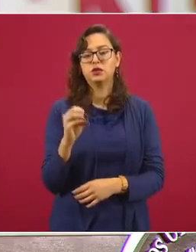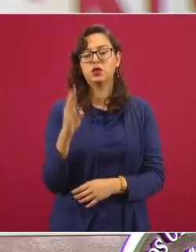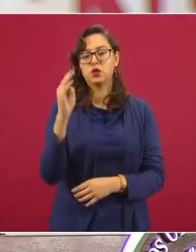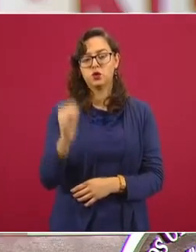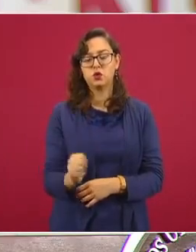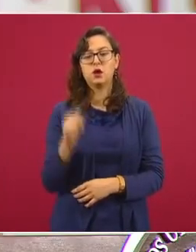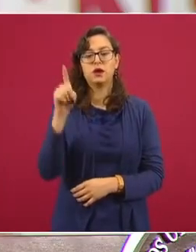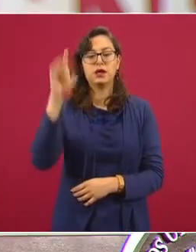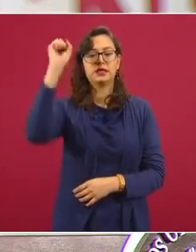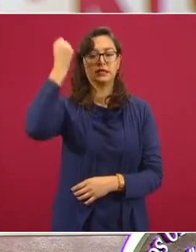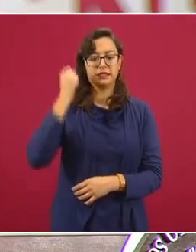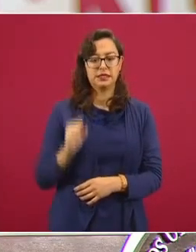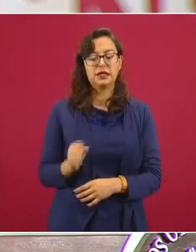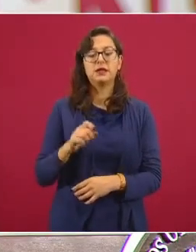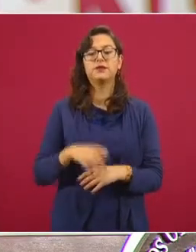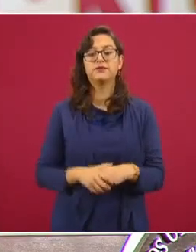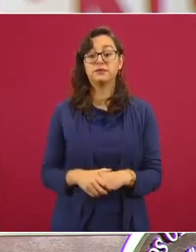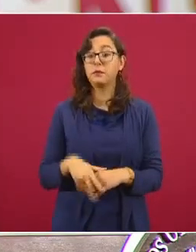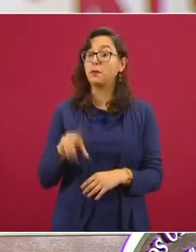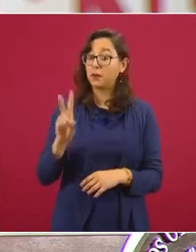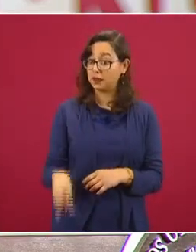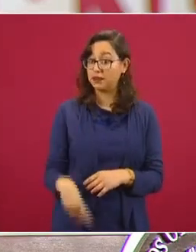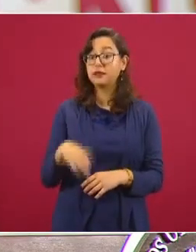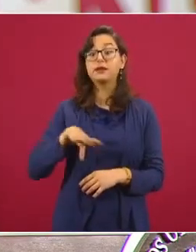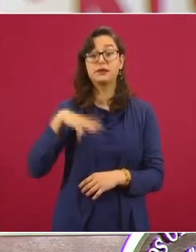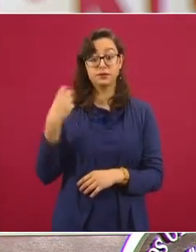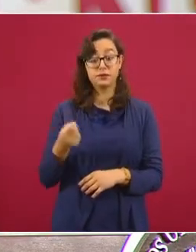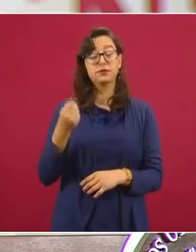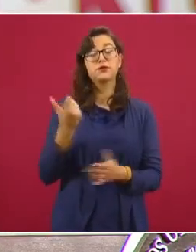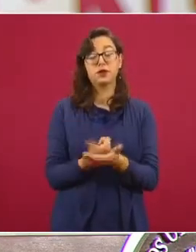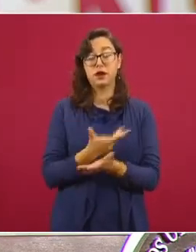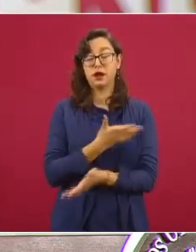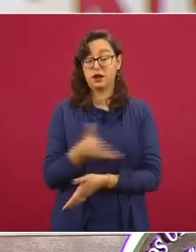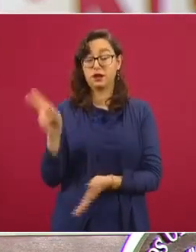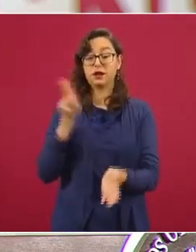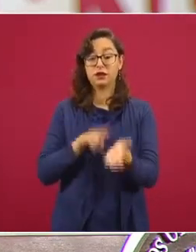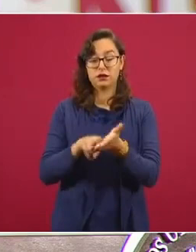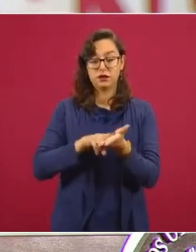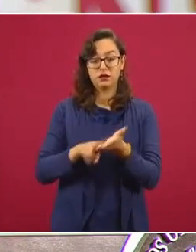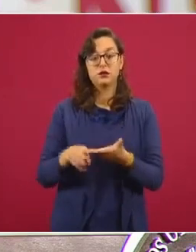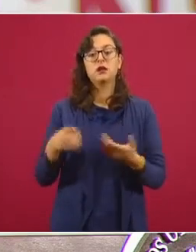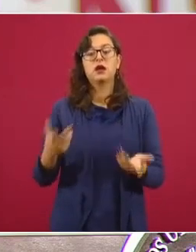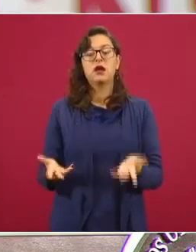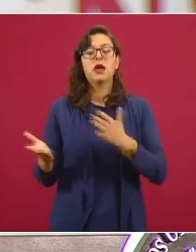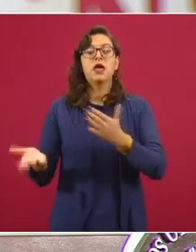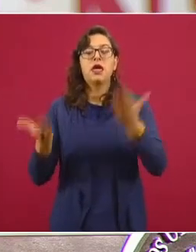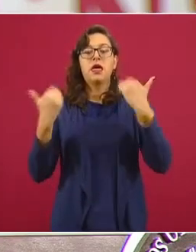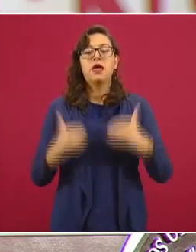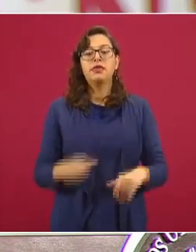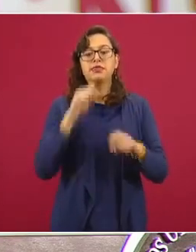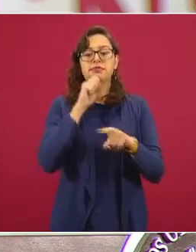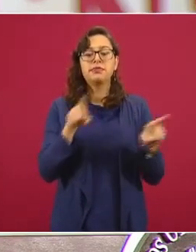Sinaloa. En Sinaloa se cargaron los precios, sobre todo en el diésel. Seguimos monitoreando también